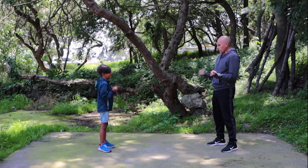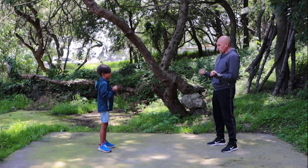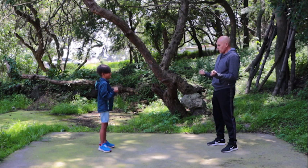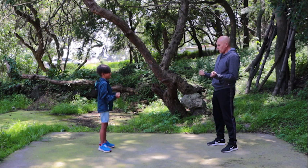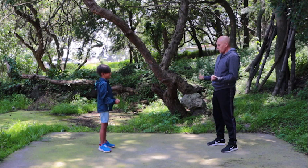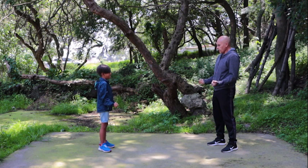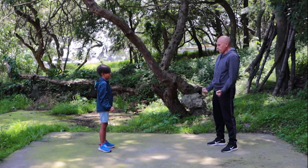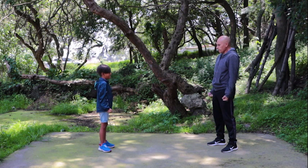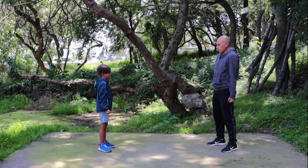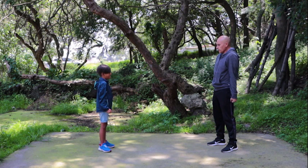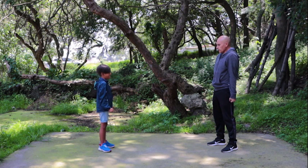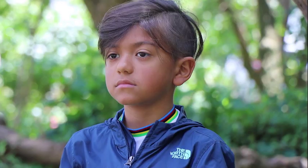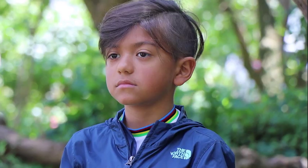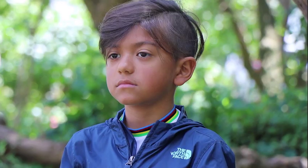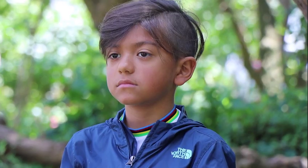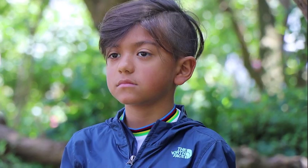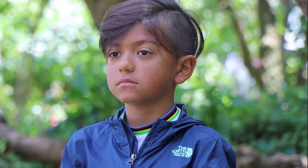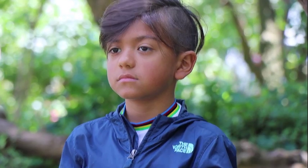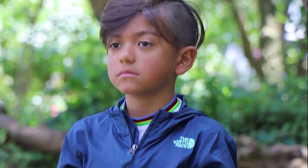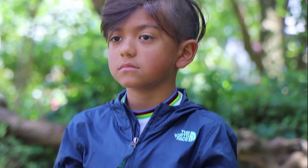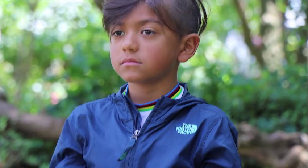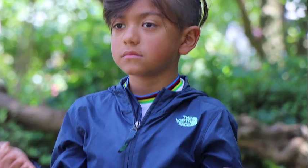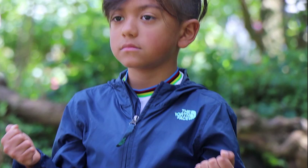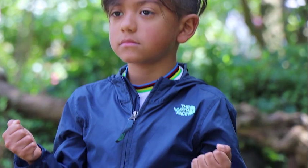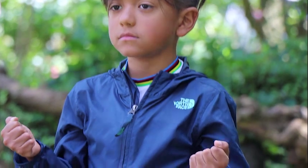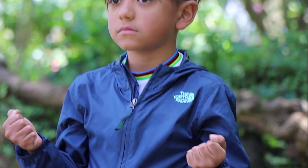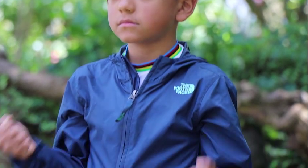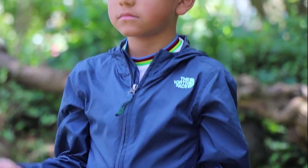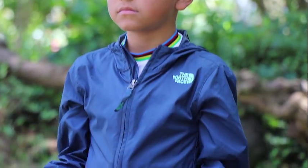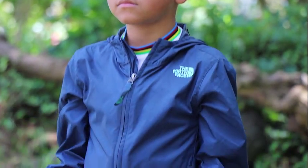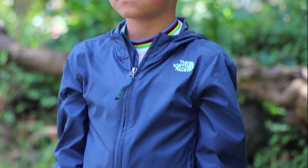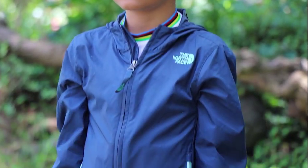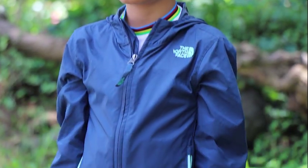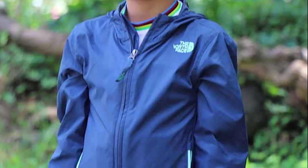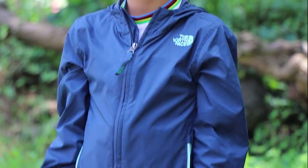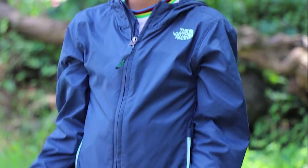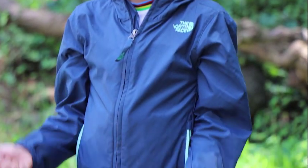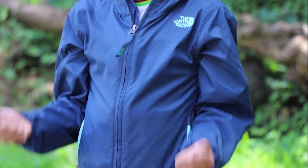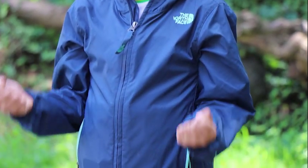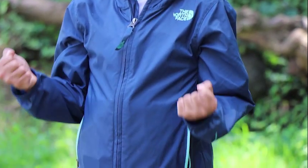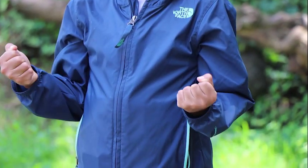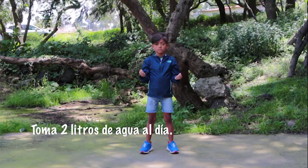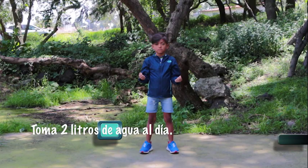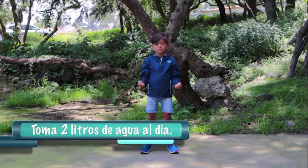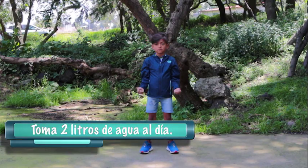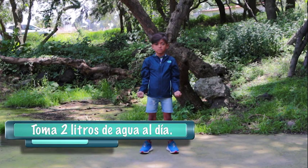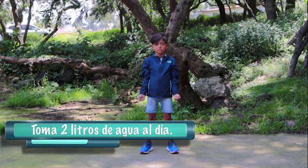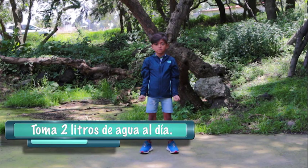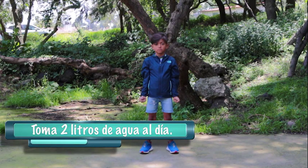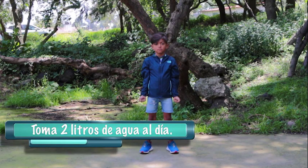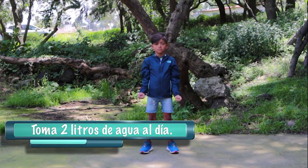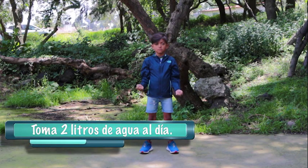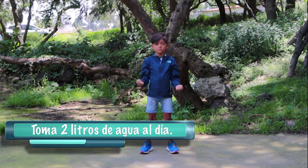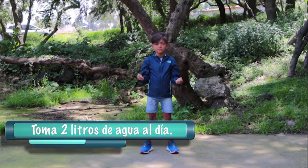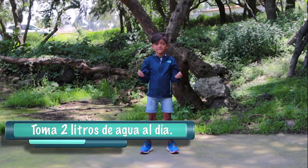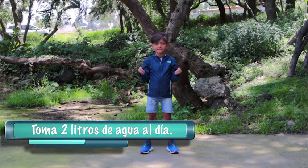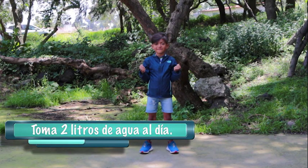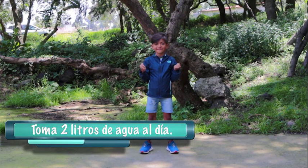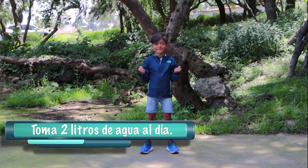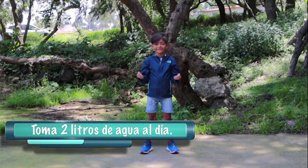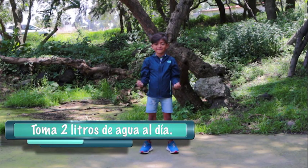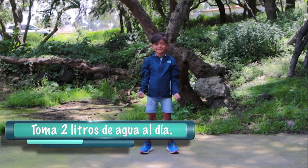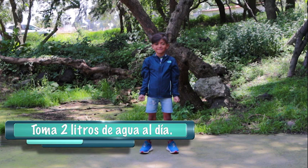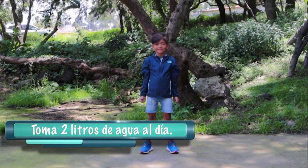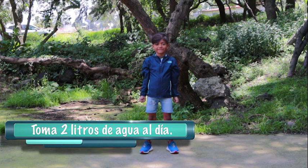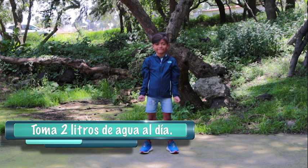más, bien, flexionamos a 90 grados, bajamos, flexión, extensión,